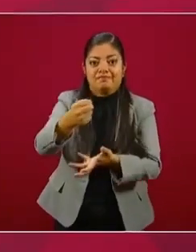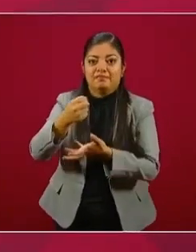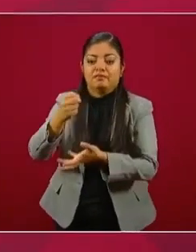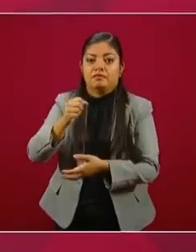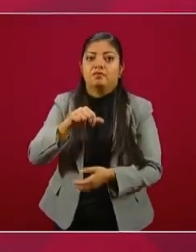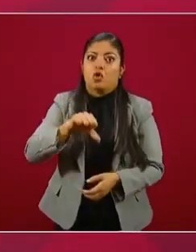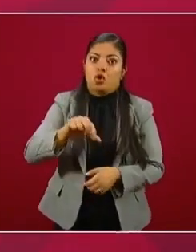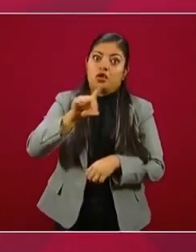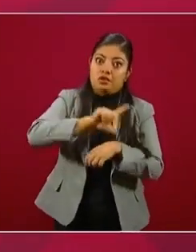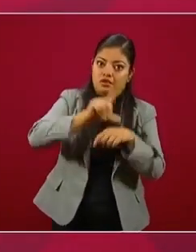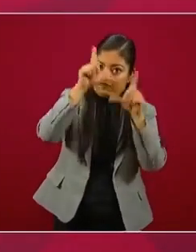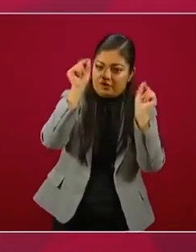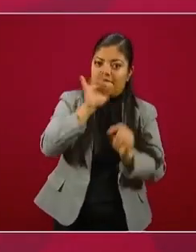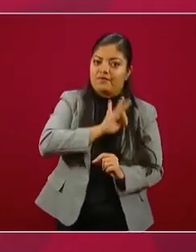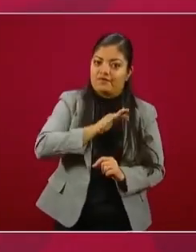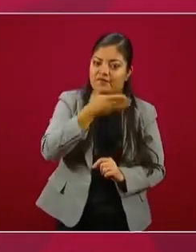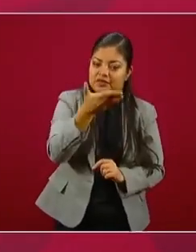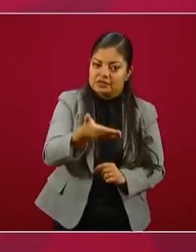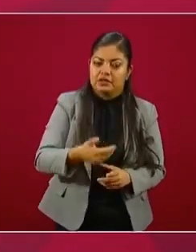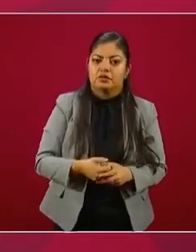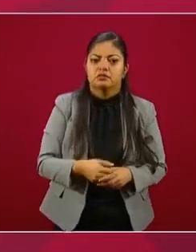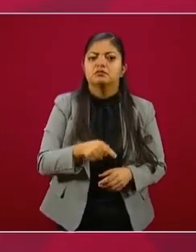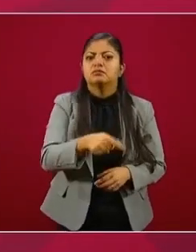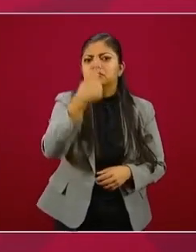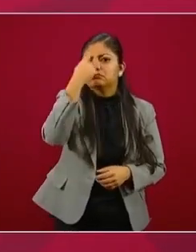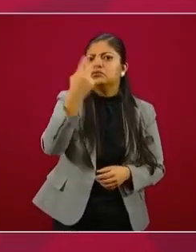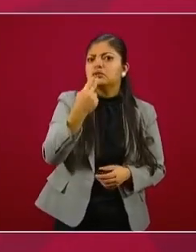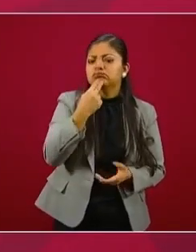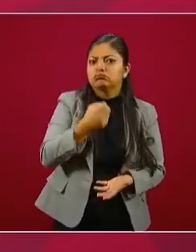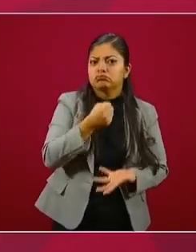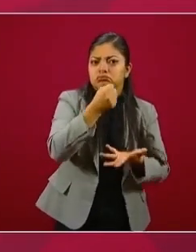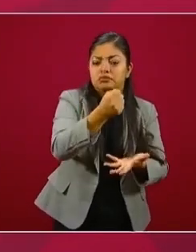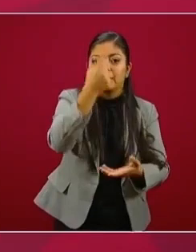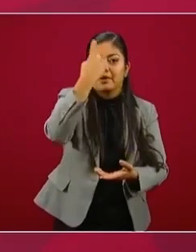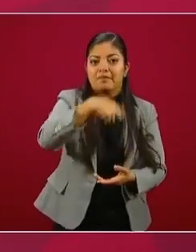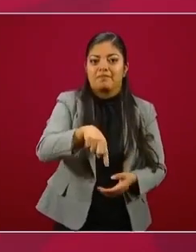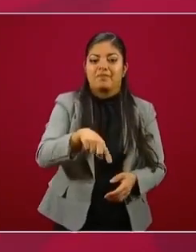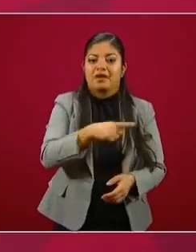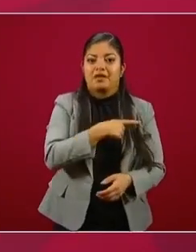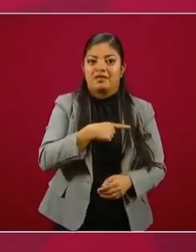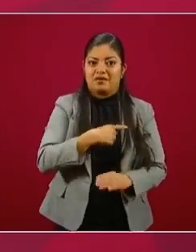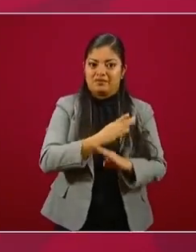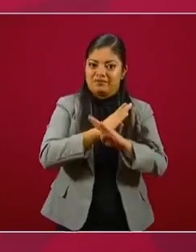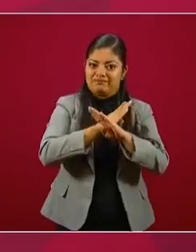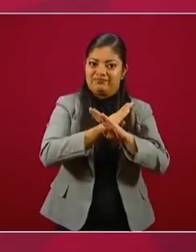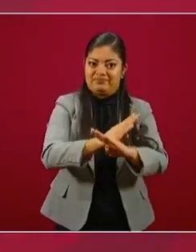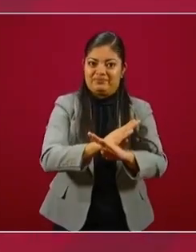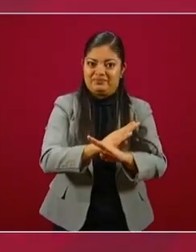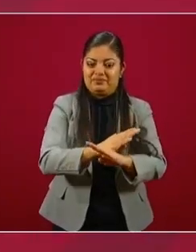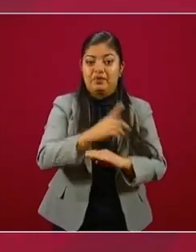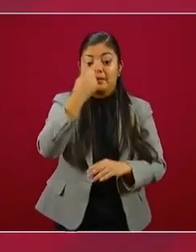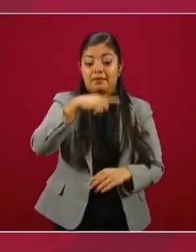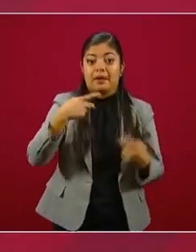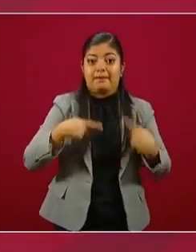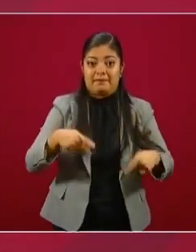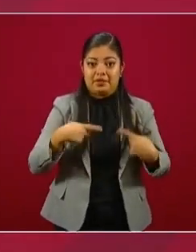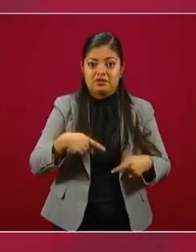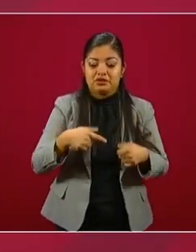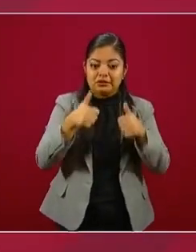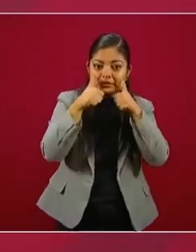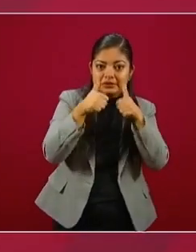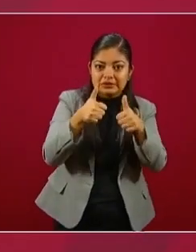todas, pero estas acciones son para su protección, para que quienes están atendiendo al COVID tengan el respaldo de la